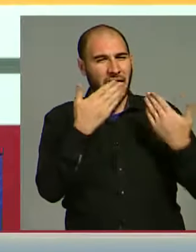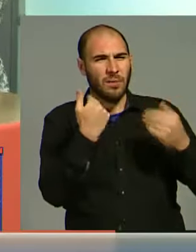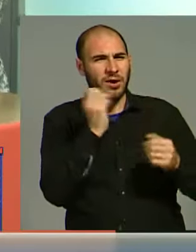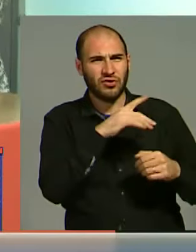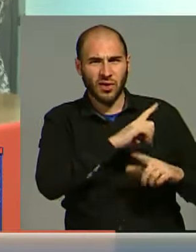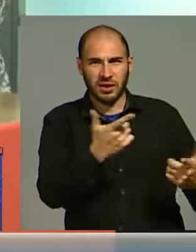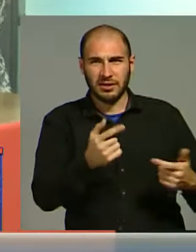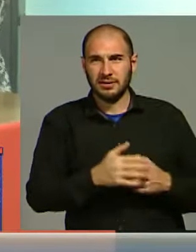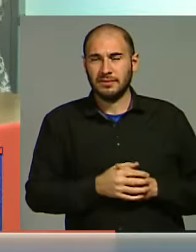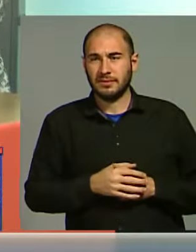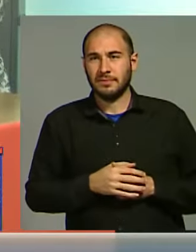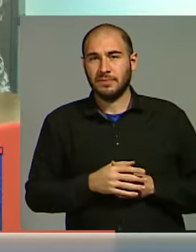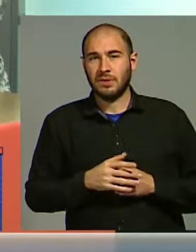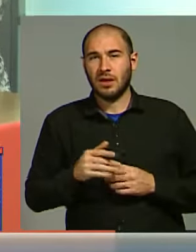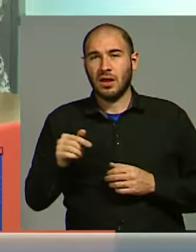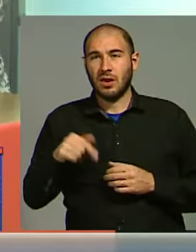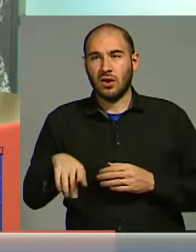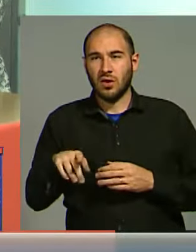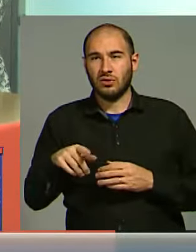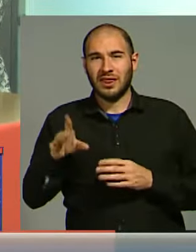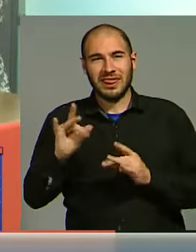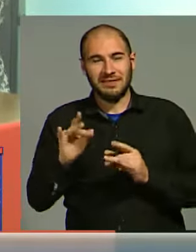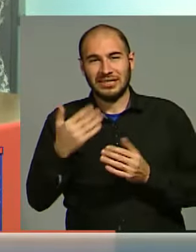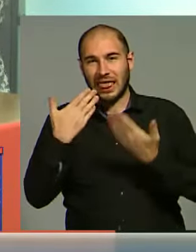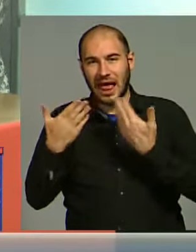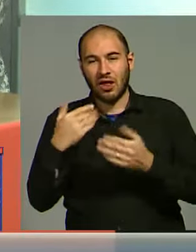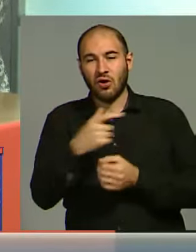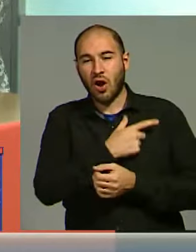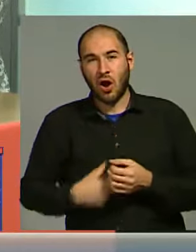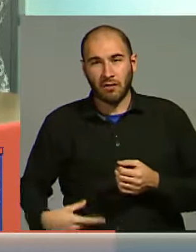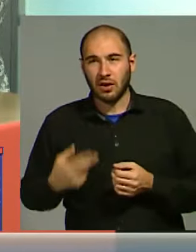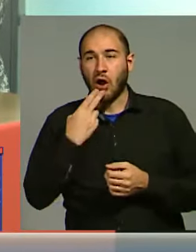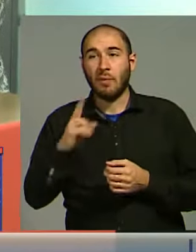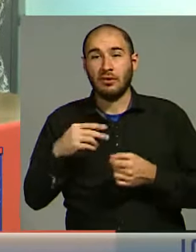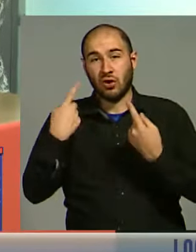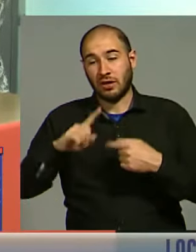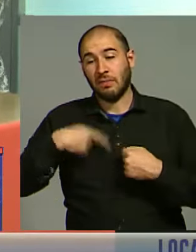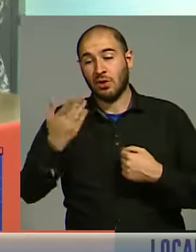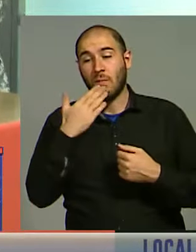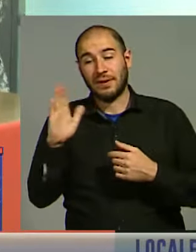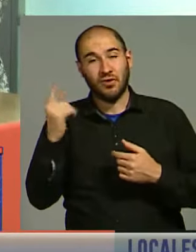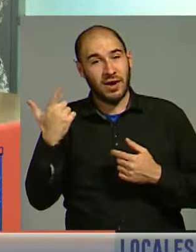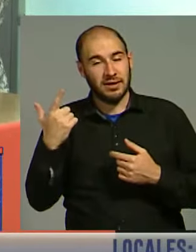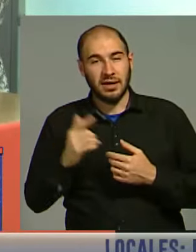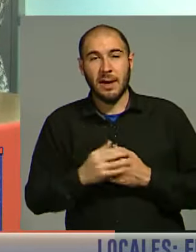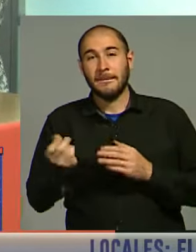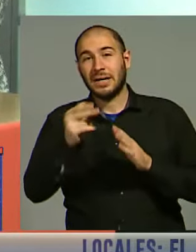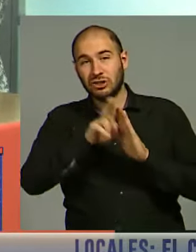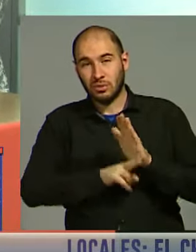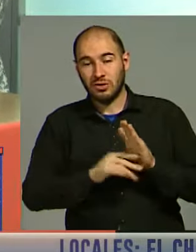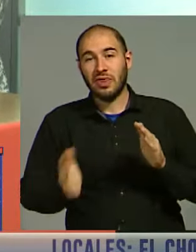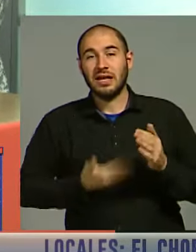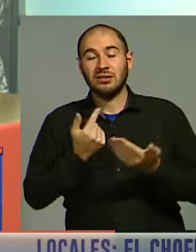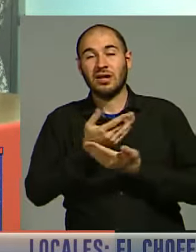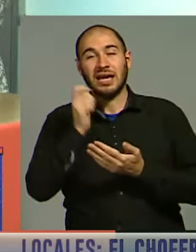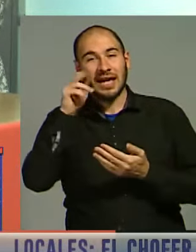¿no? Bueno, lo que pasa es que es muy difícil tener diálogo con un gobierno que se compromete a cosas que no las cumple, ¿no? Uh-huh. El presupuesto de la Dirección de